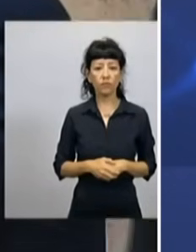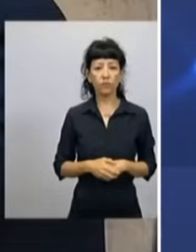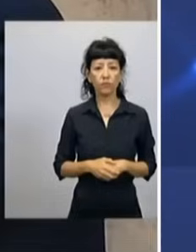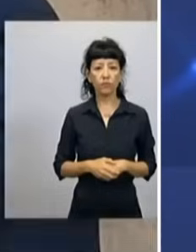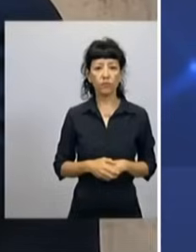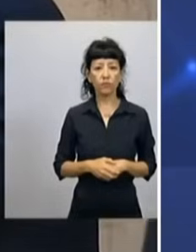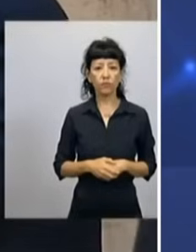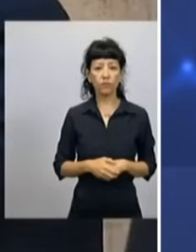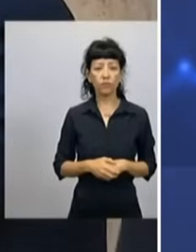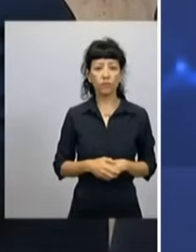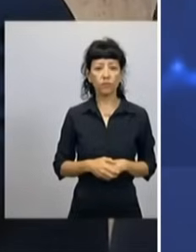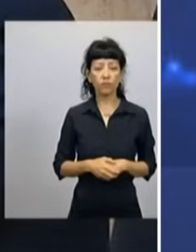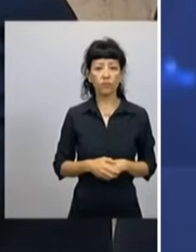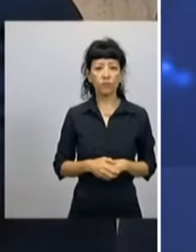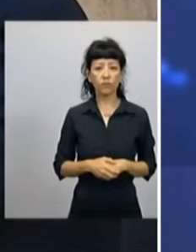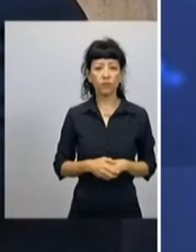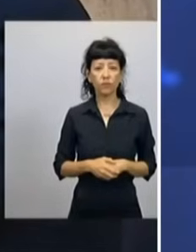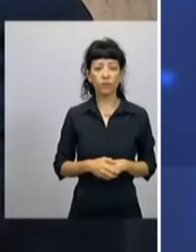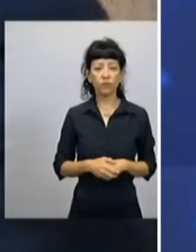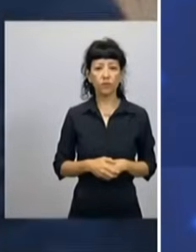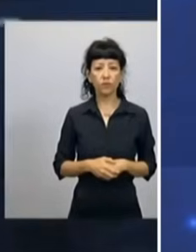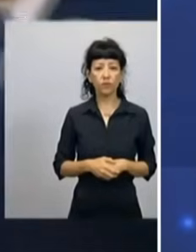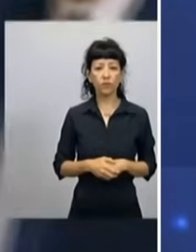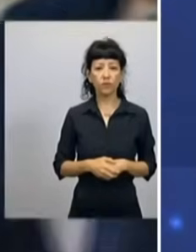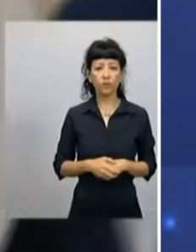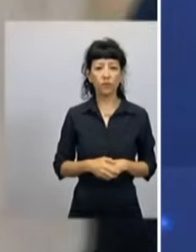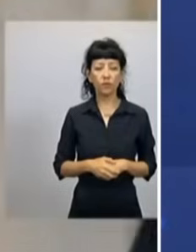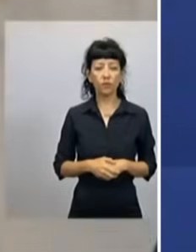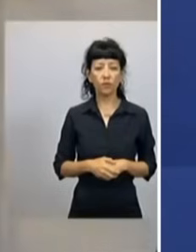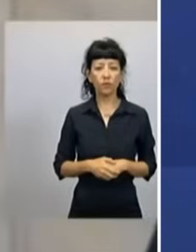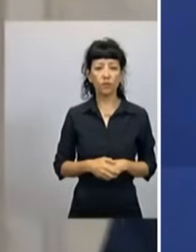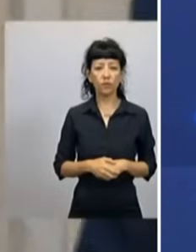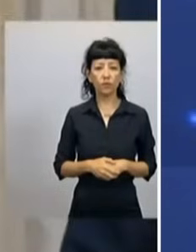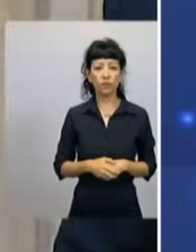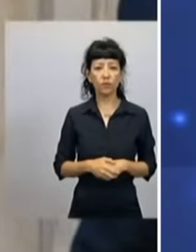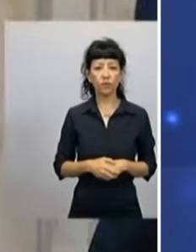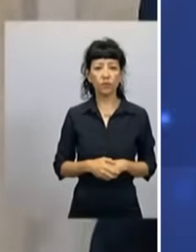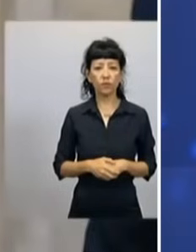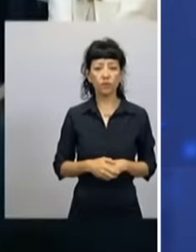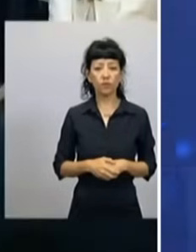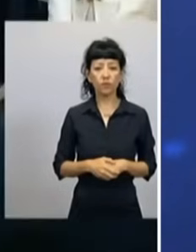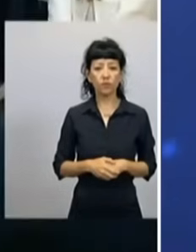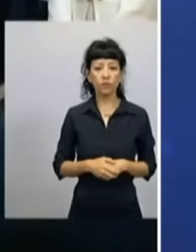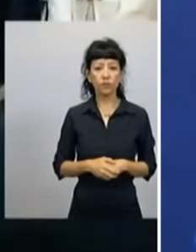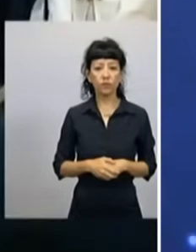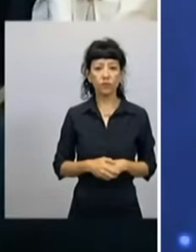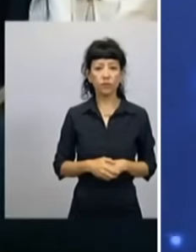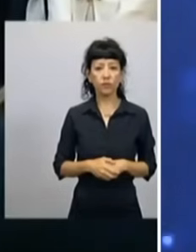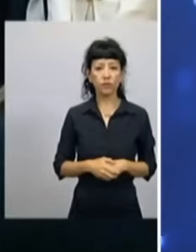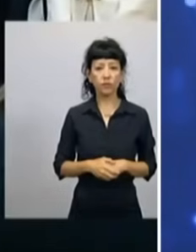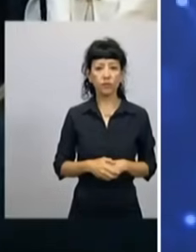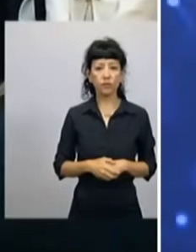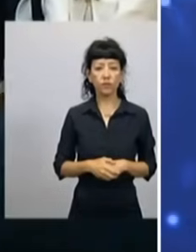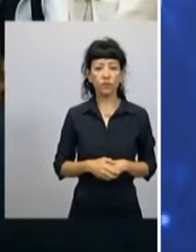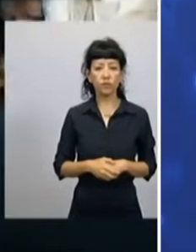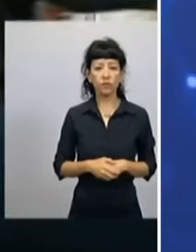el último bastión que le queda en pie al kirchnerismo, hoy gobernado por Kicillof, exactamente. Por otro lado está el